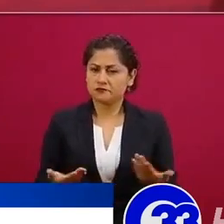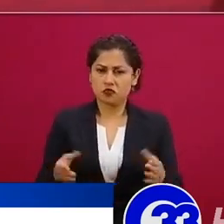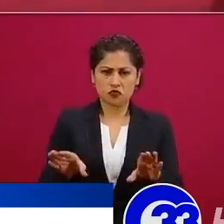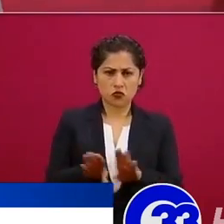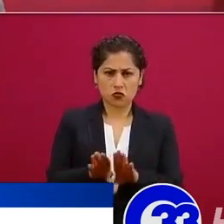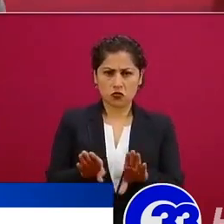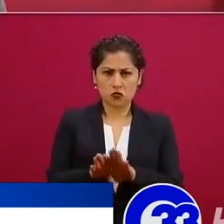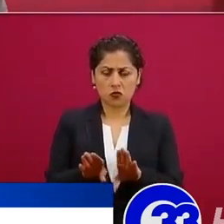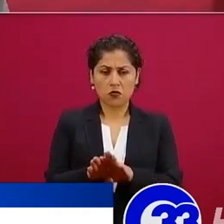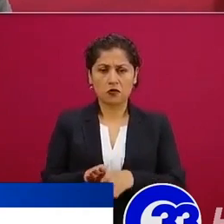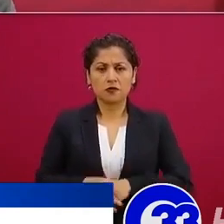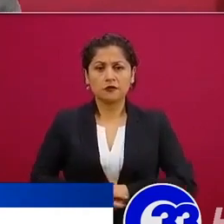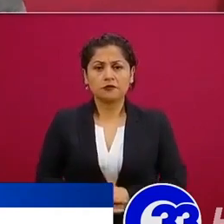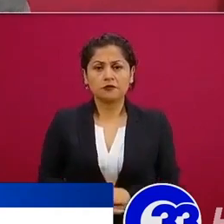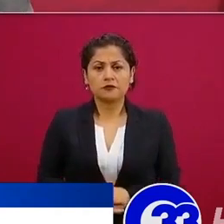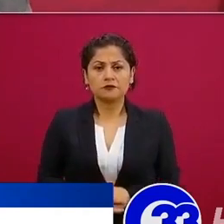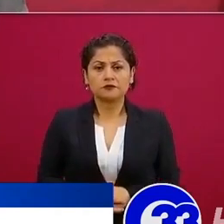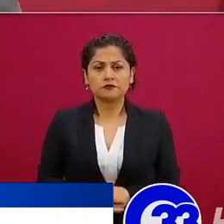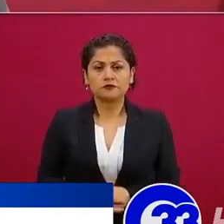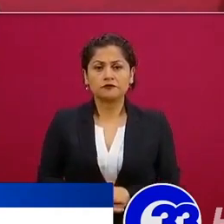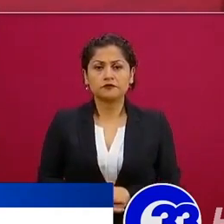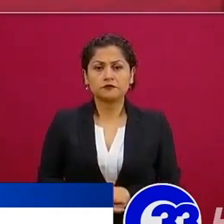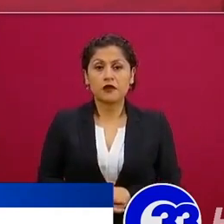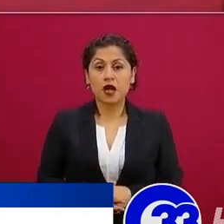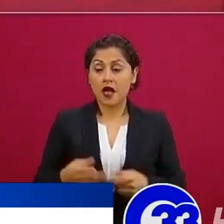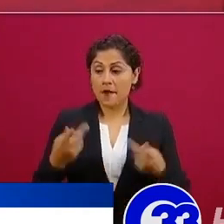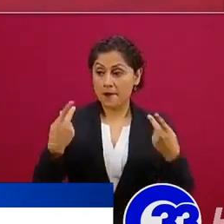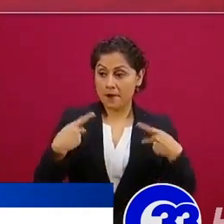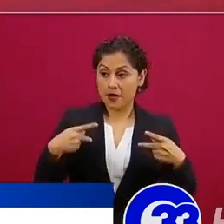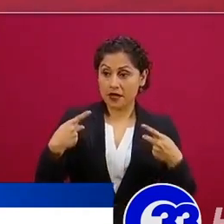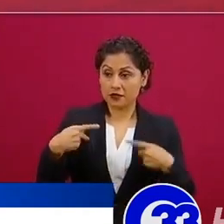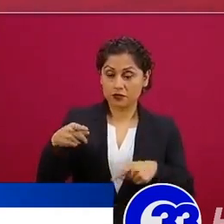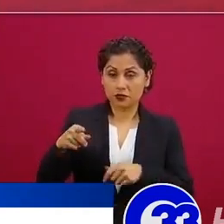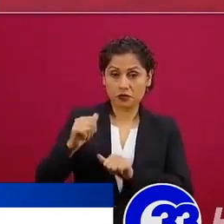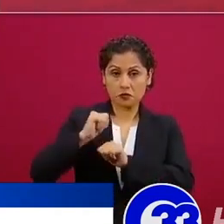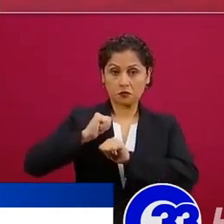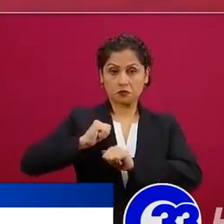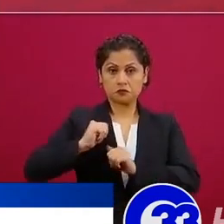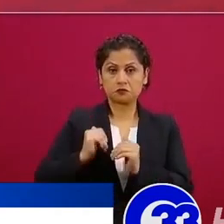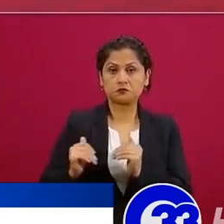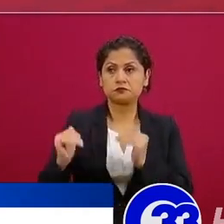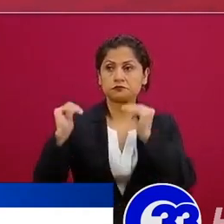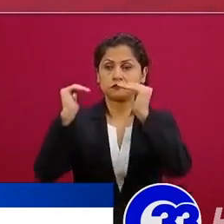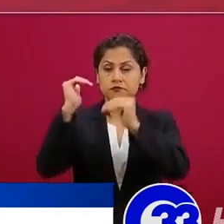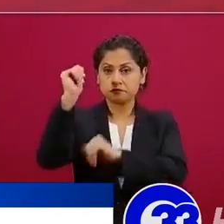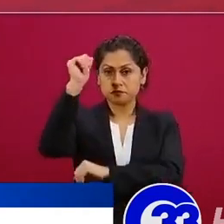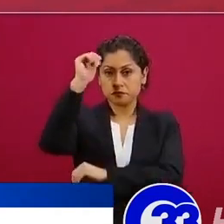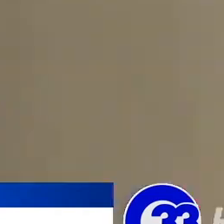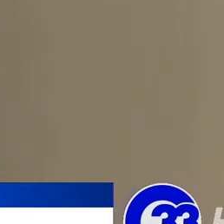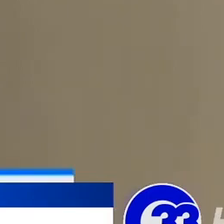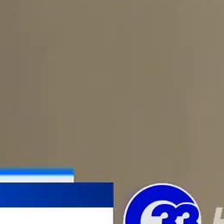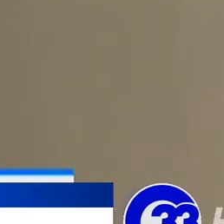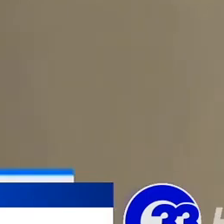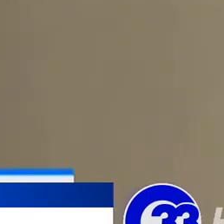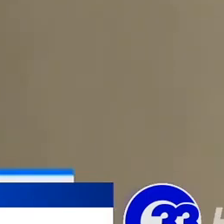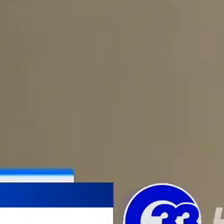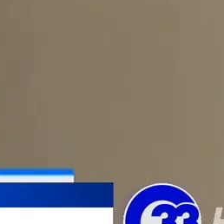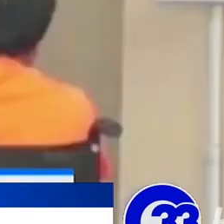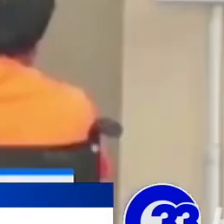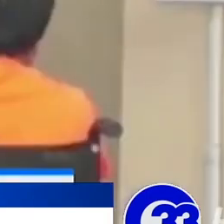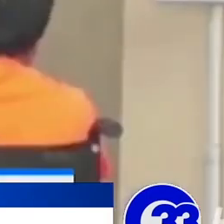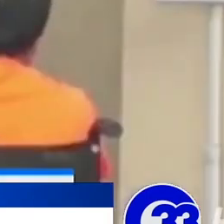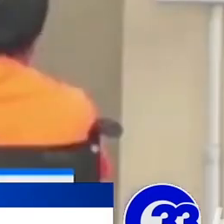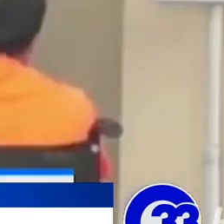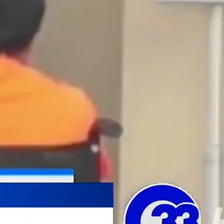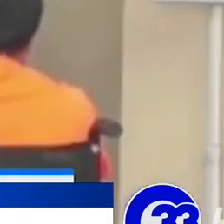es decir el que obtenga más ingresos aportará más